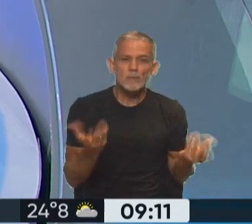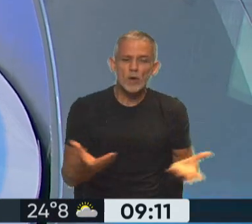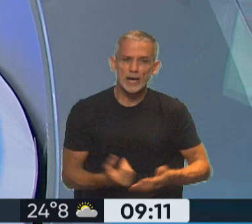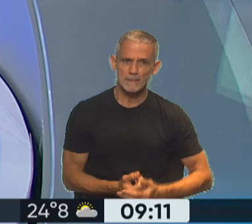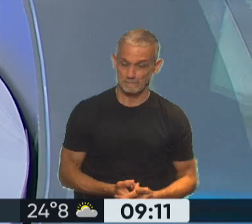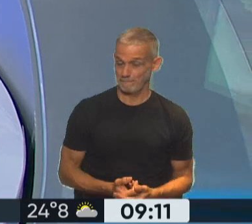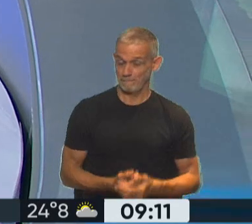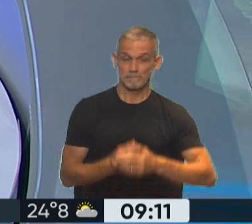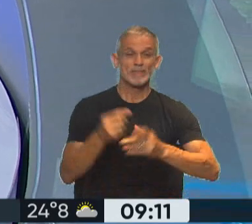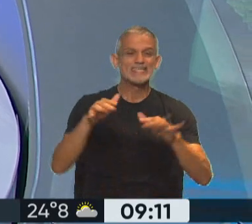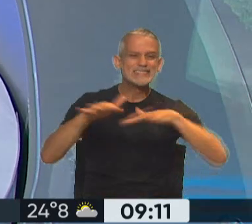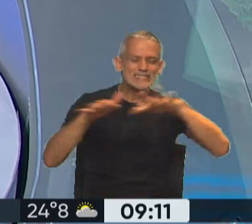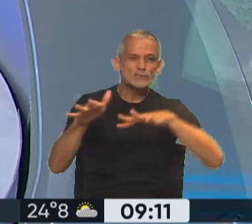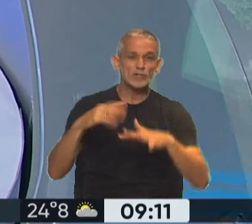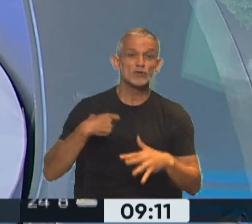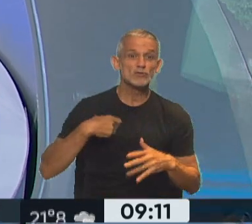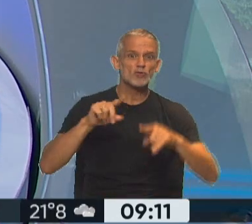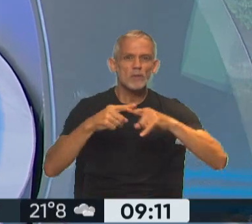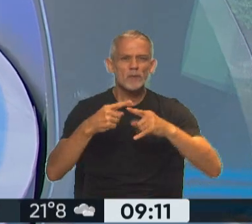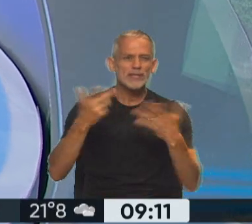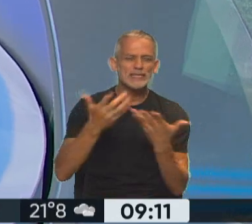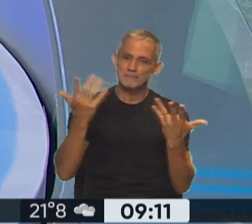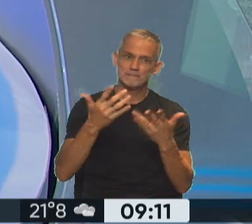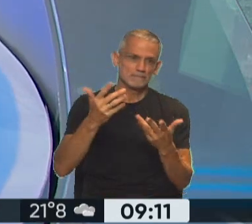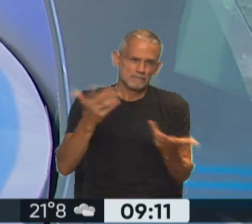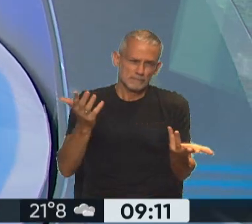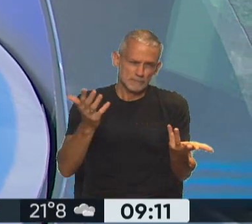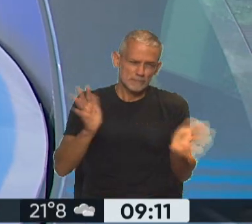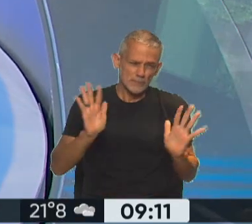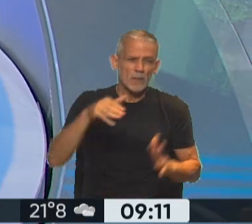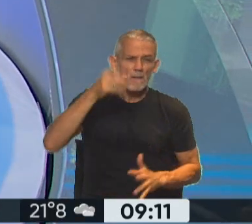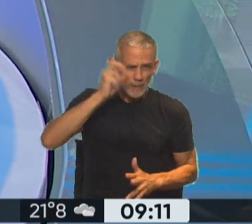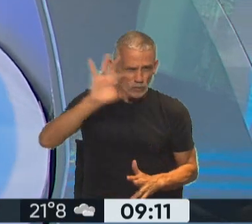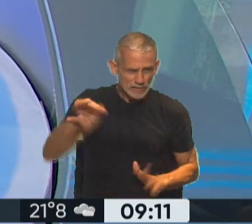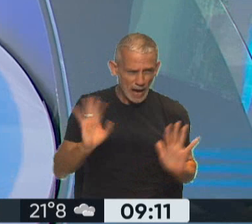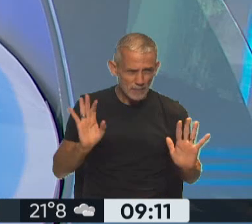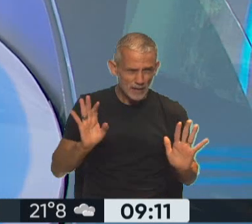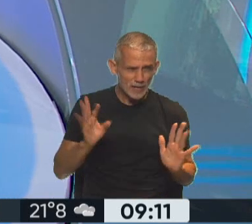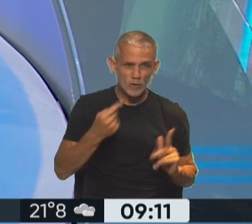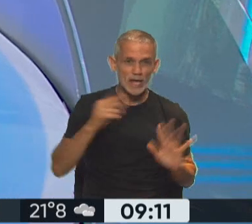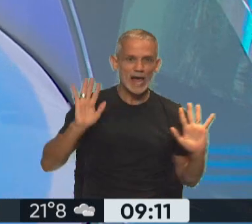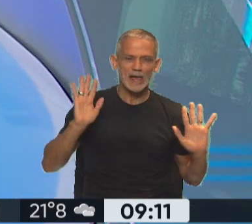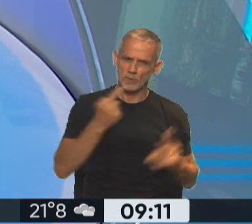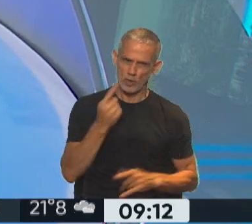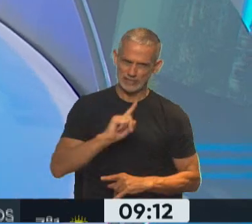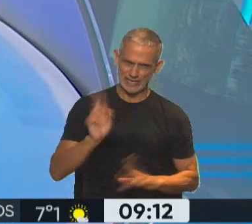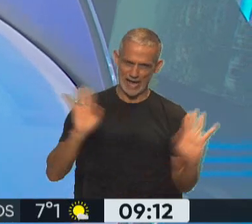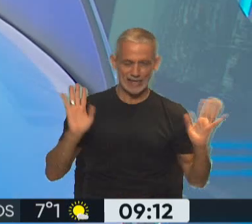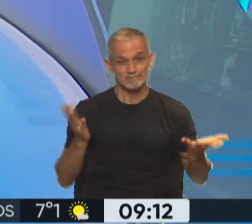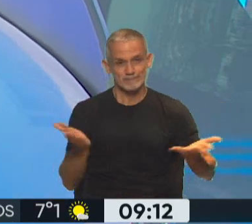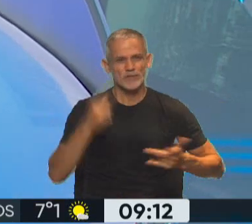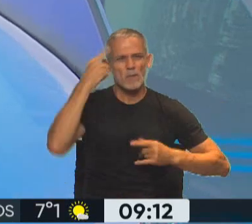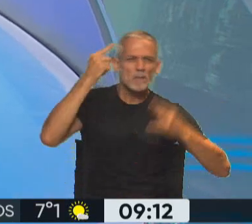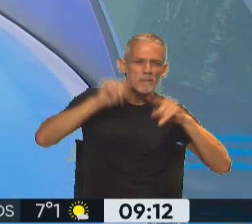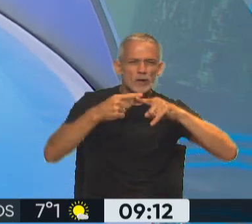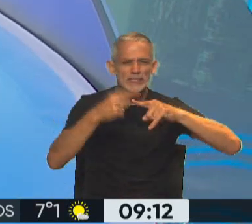una situación que no la discuten ni siquiera digamos el propio Maduro que la la confirma Más allá de la ideología